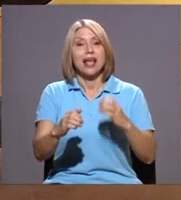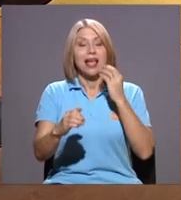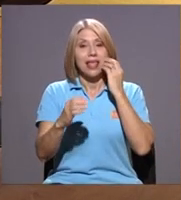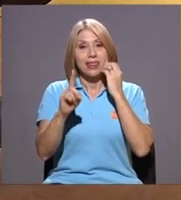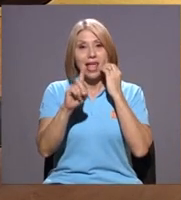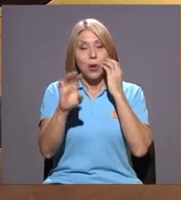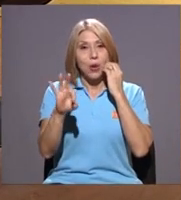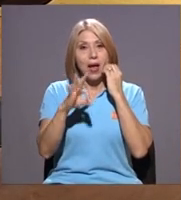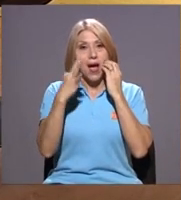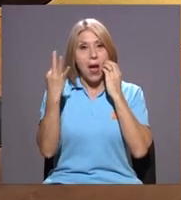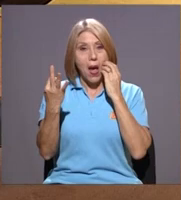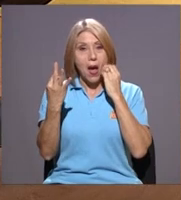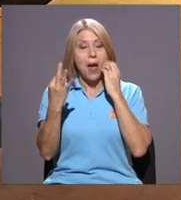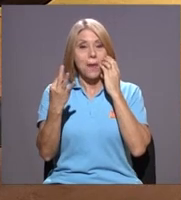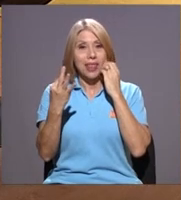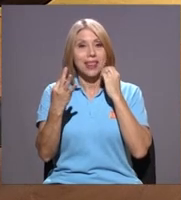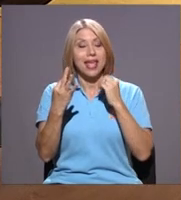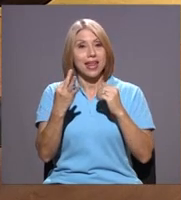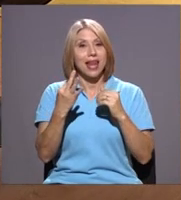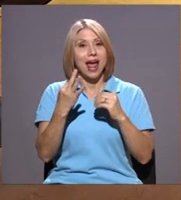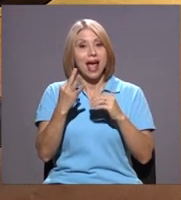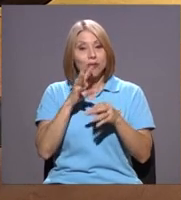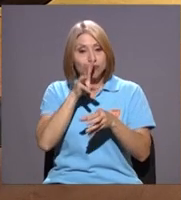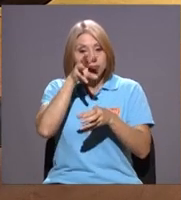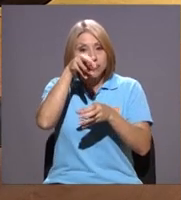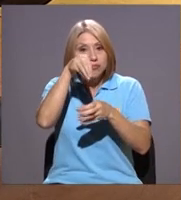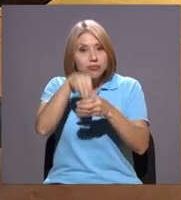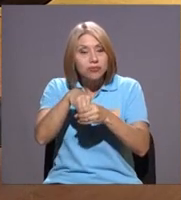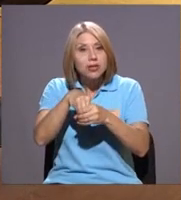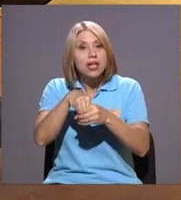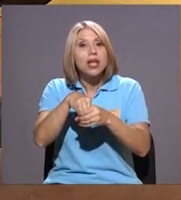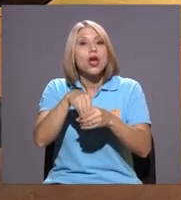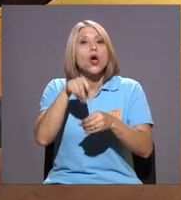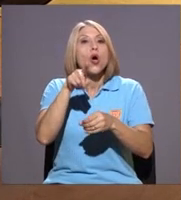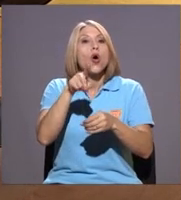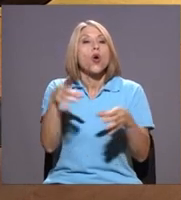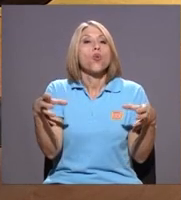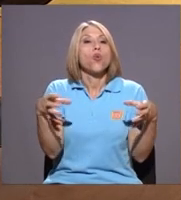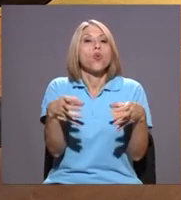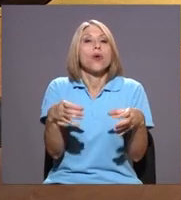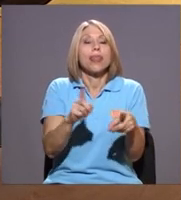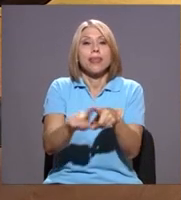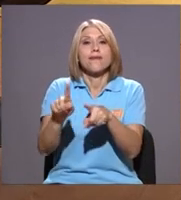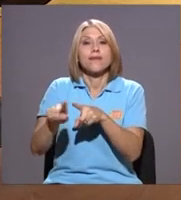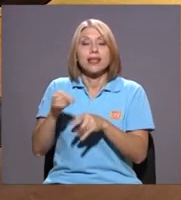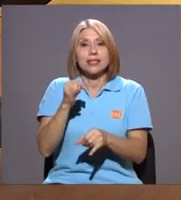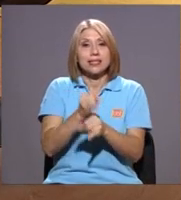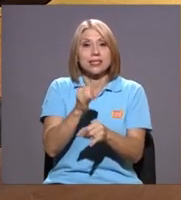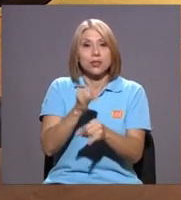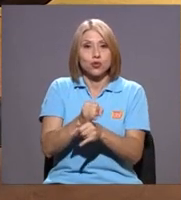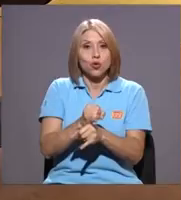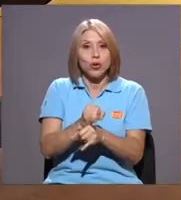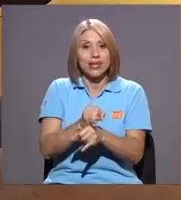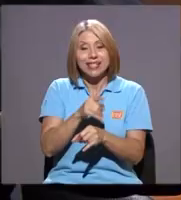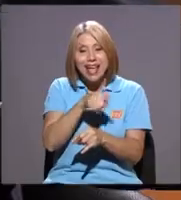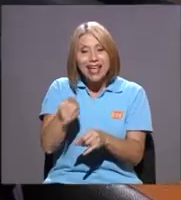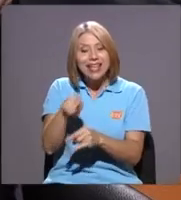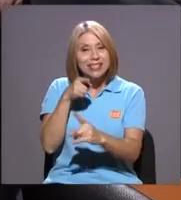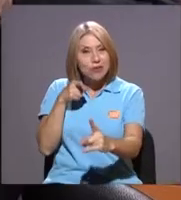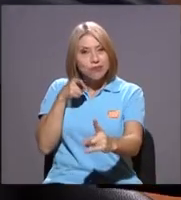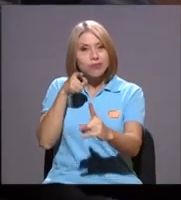manera trazable un conjunto de instituciones que convergen a acciones